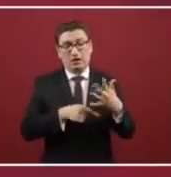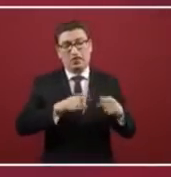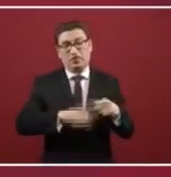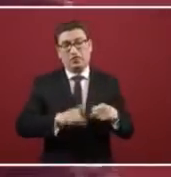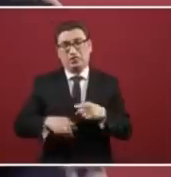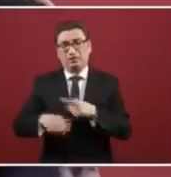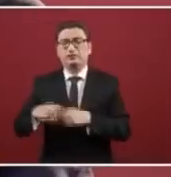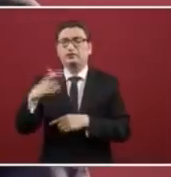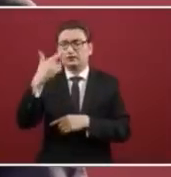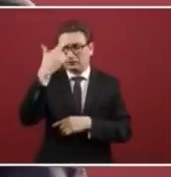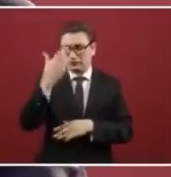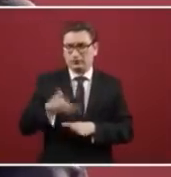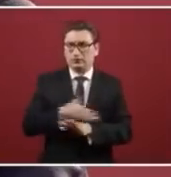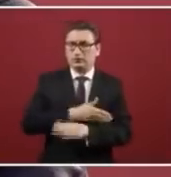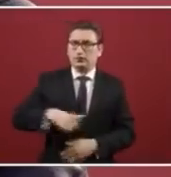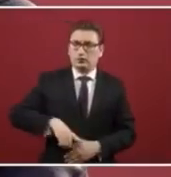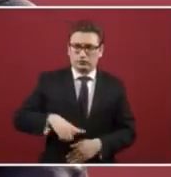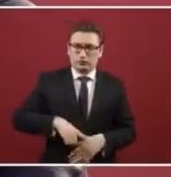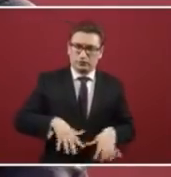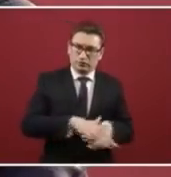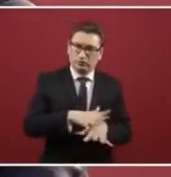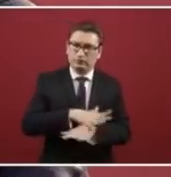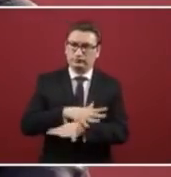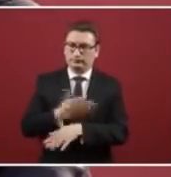durante el periodo neoliberal